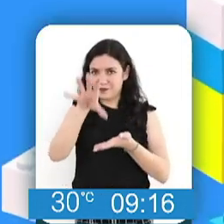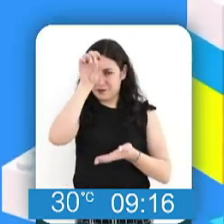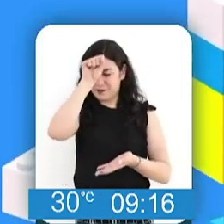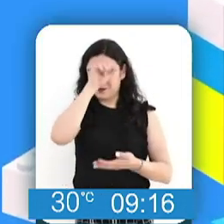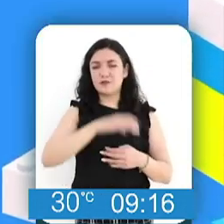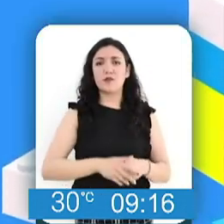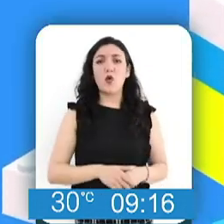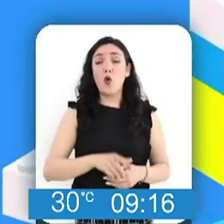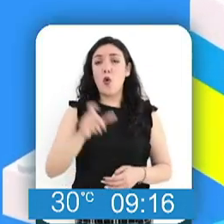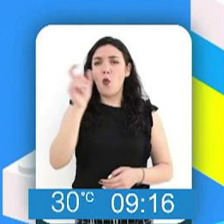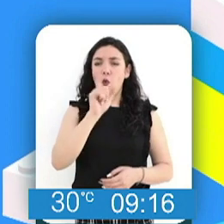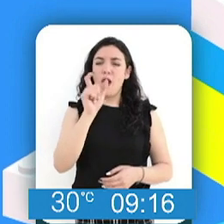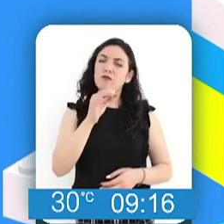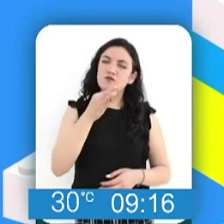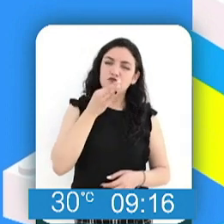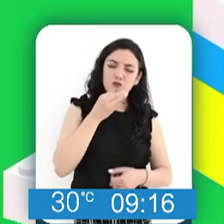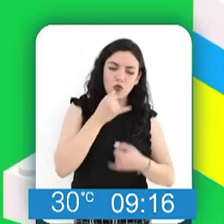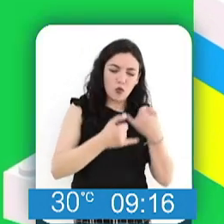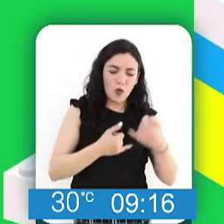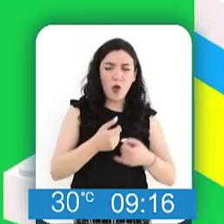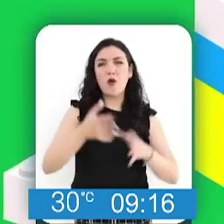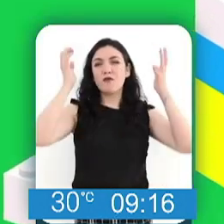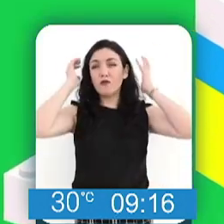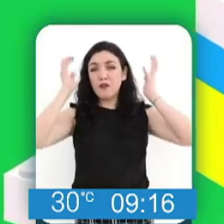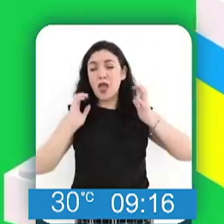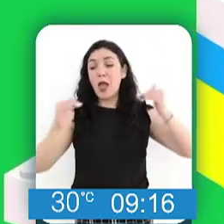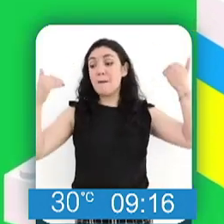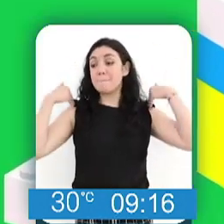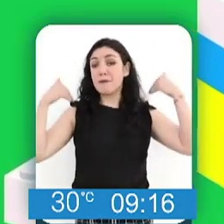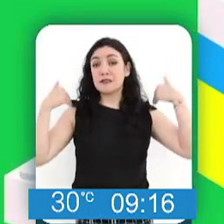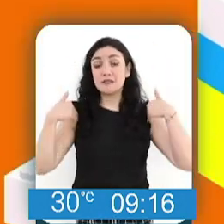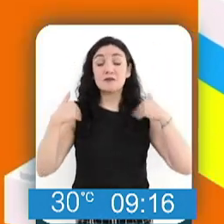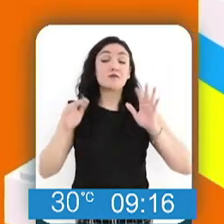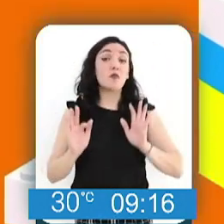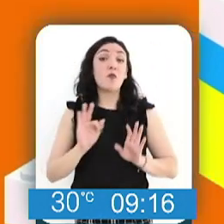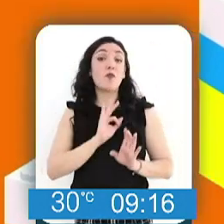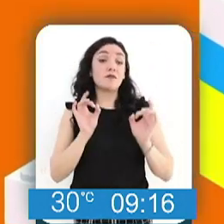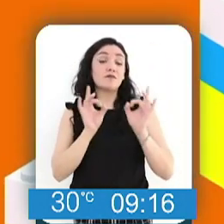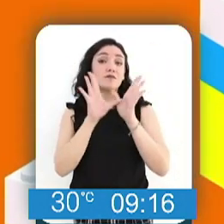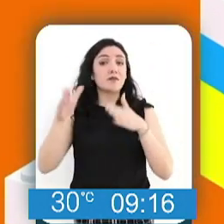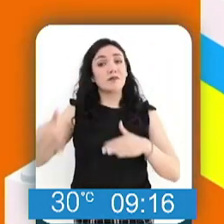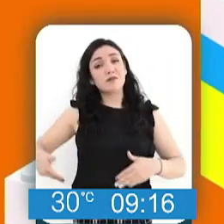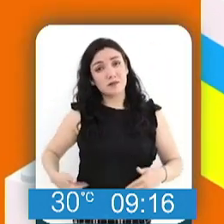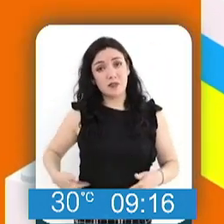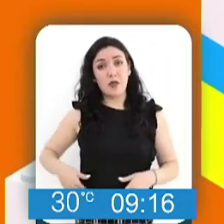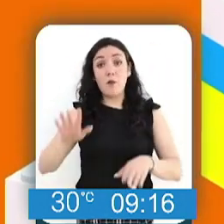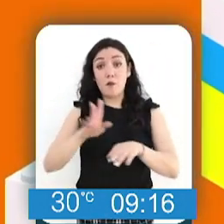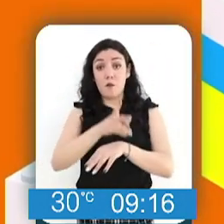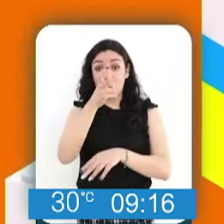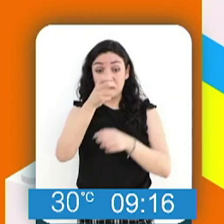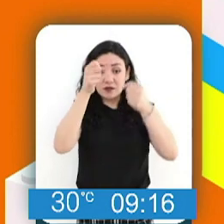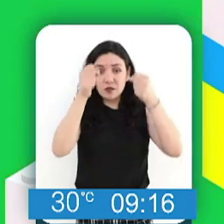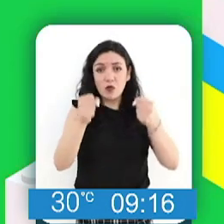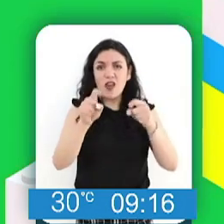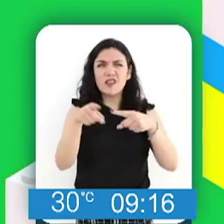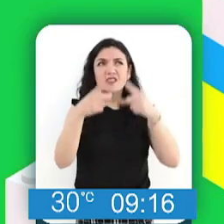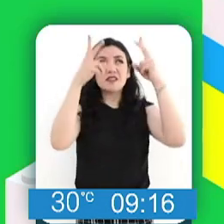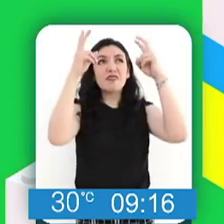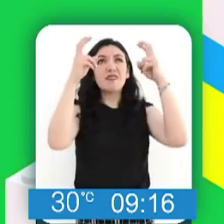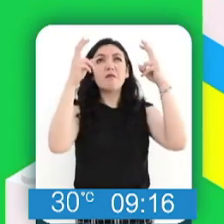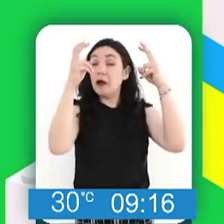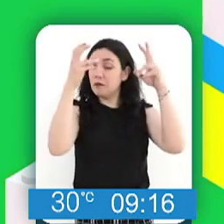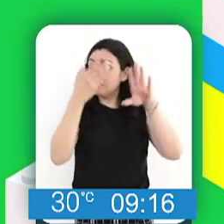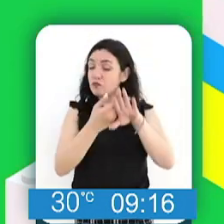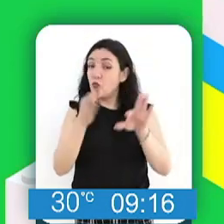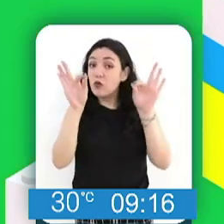al tomar un baño, al dar un paseo, los accidentes pueden ocurrir. Por eso, la seguridad debe ser un tema muy presente para